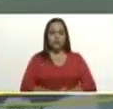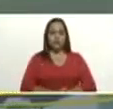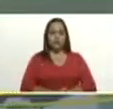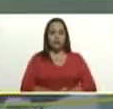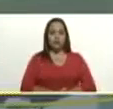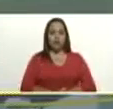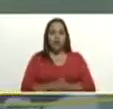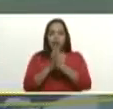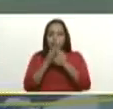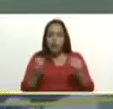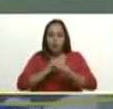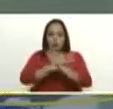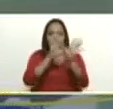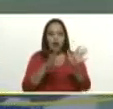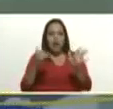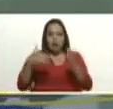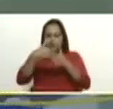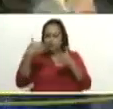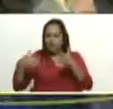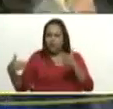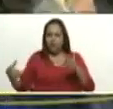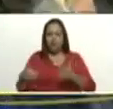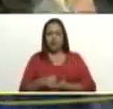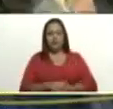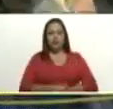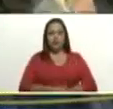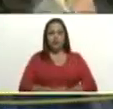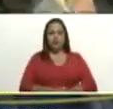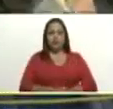A todas luces sería un salto atrás